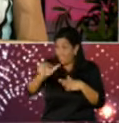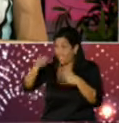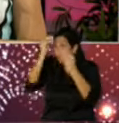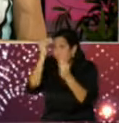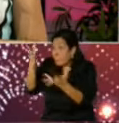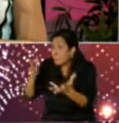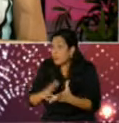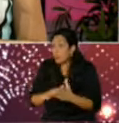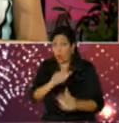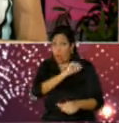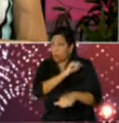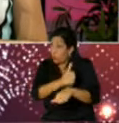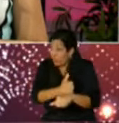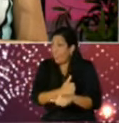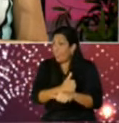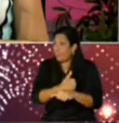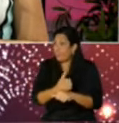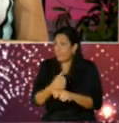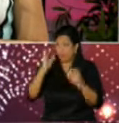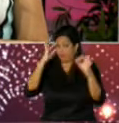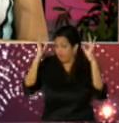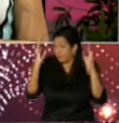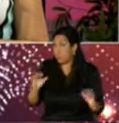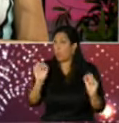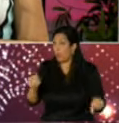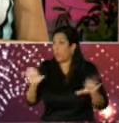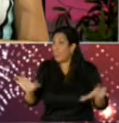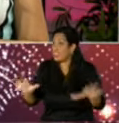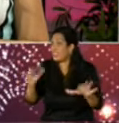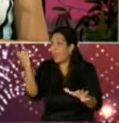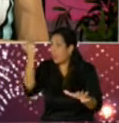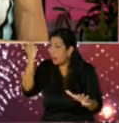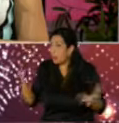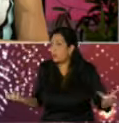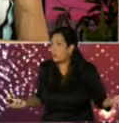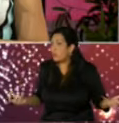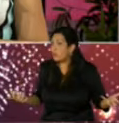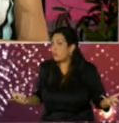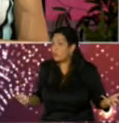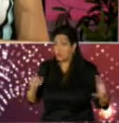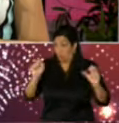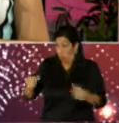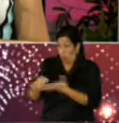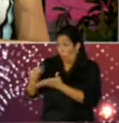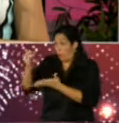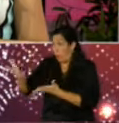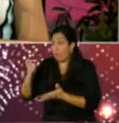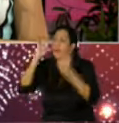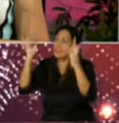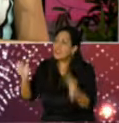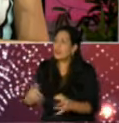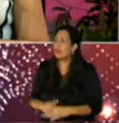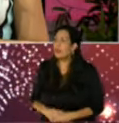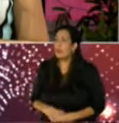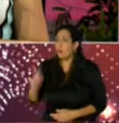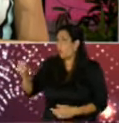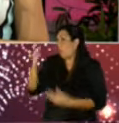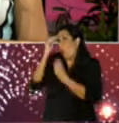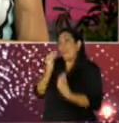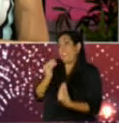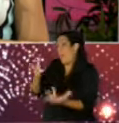información con las autoridades pertinentes que tienen la responsabilidad de hacer las compras o tomar las decisiones? Porque usted es un mero